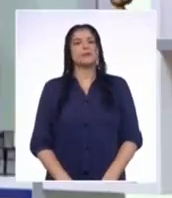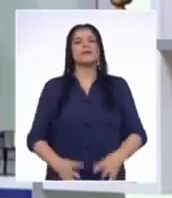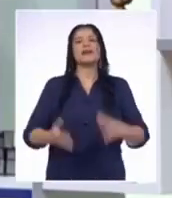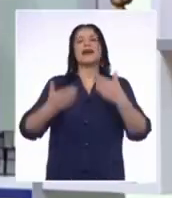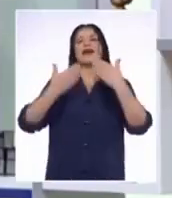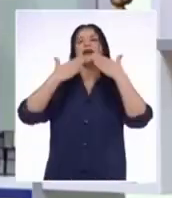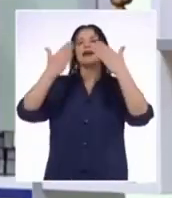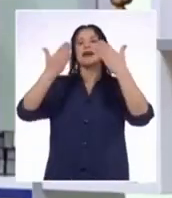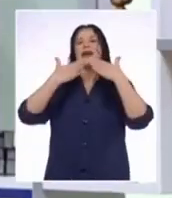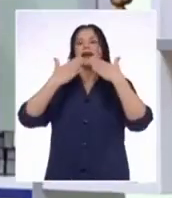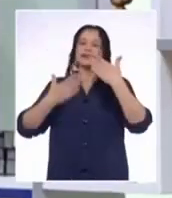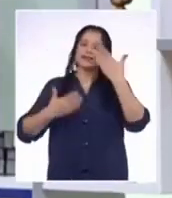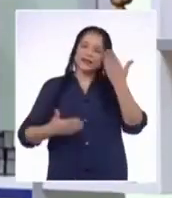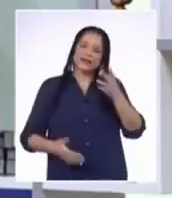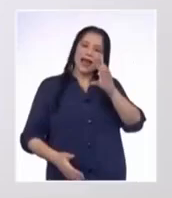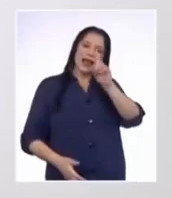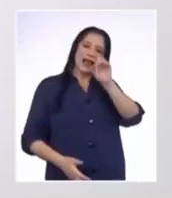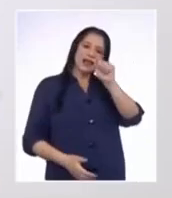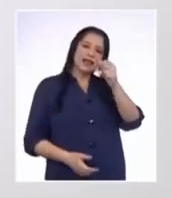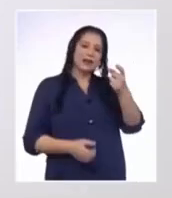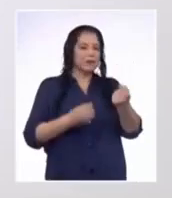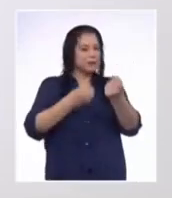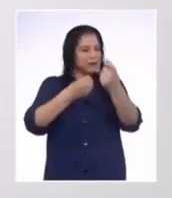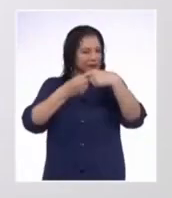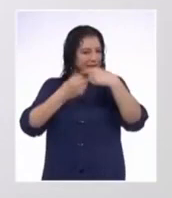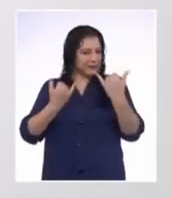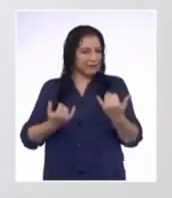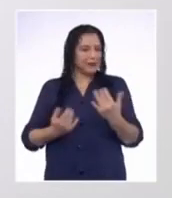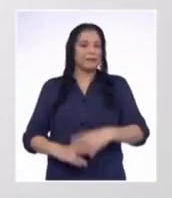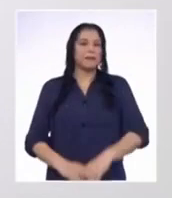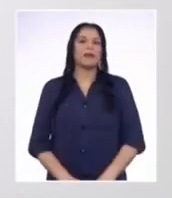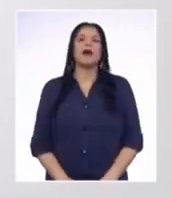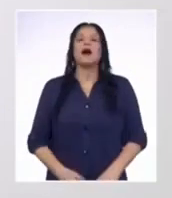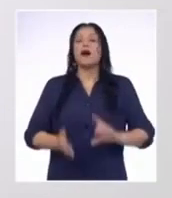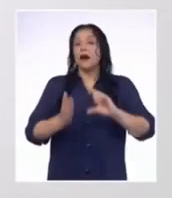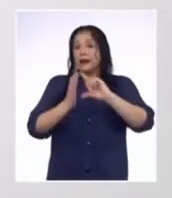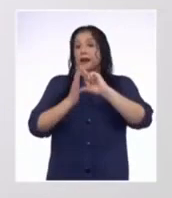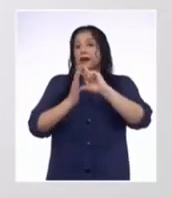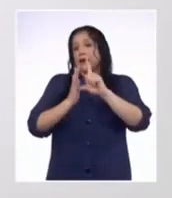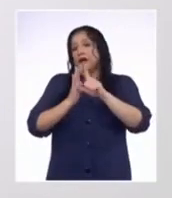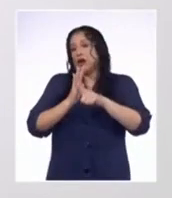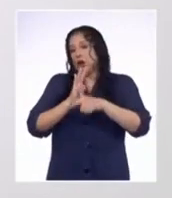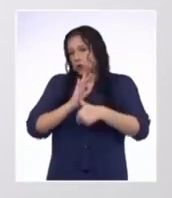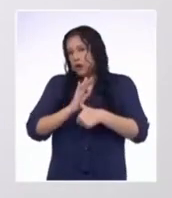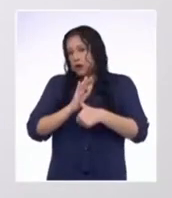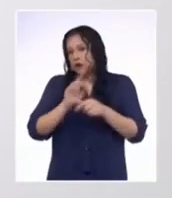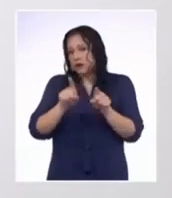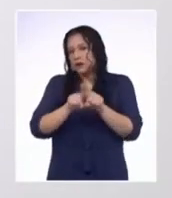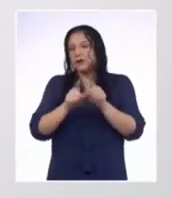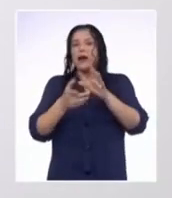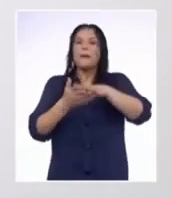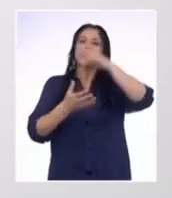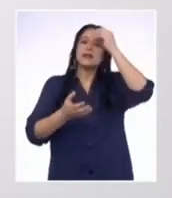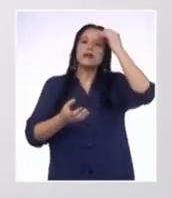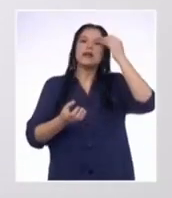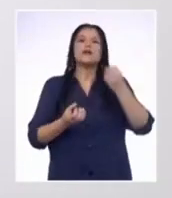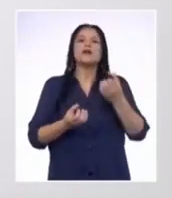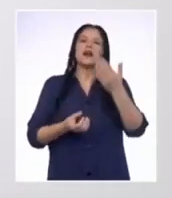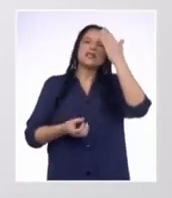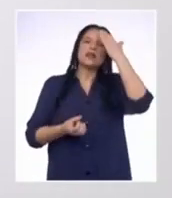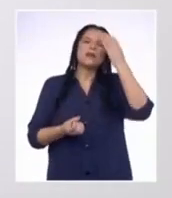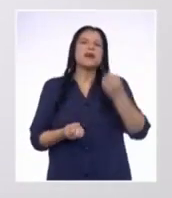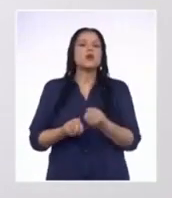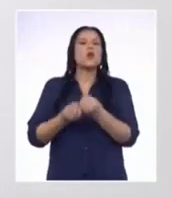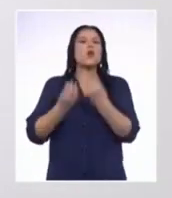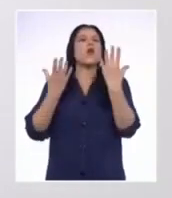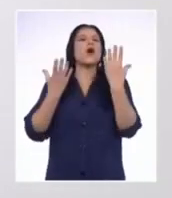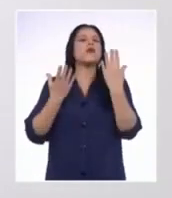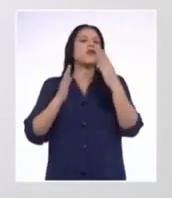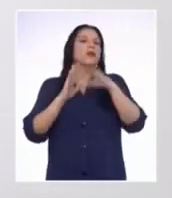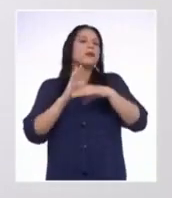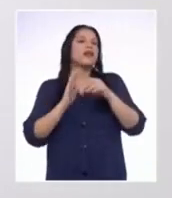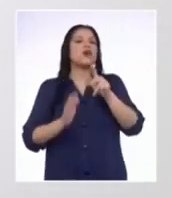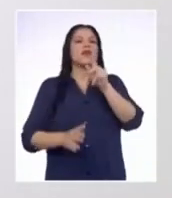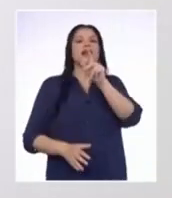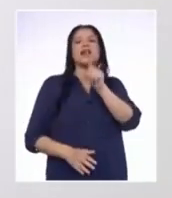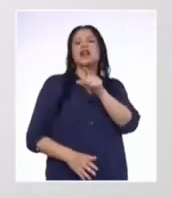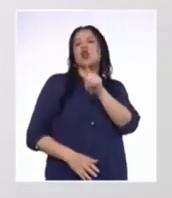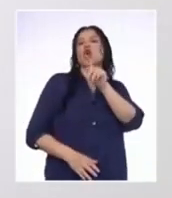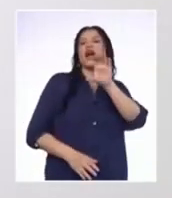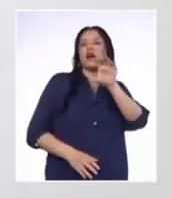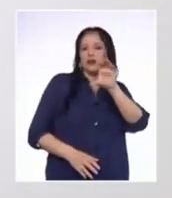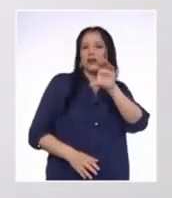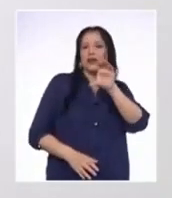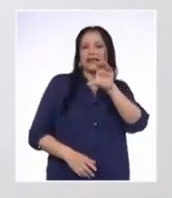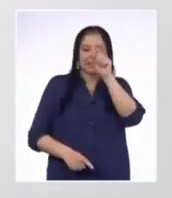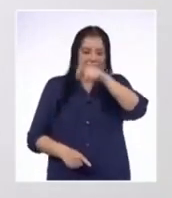Muchas gracias, Daniel, por participar. Bien. Luego, aprendieron a calcular la cantidad mínima de kilocalorías que